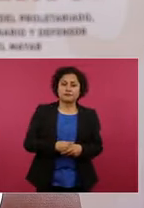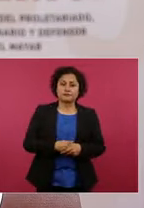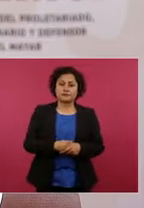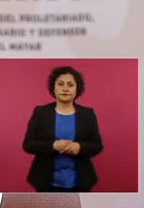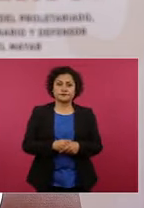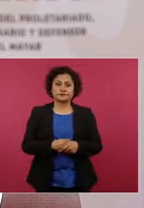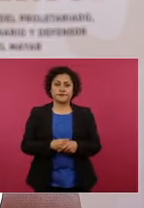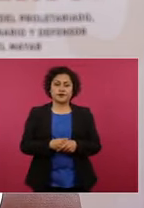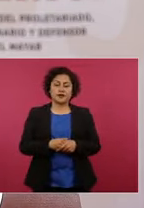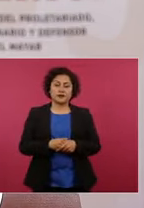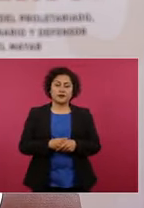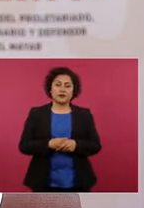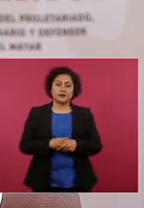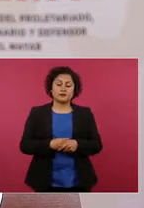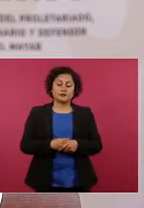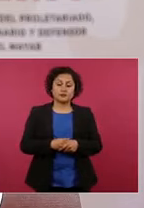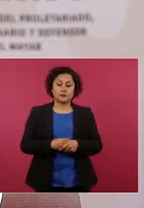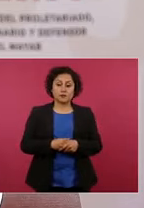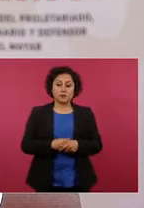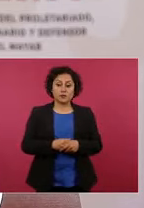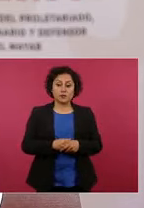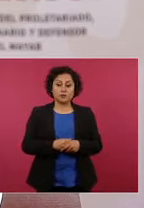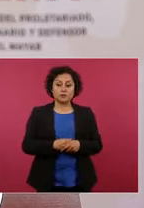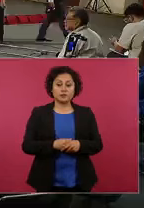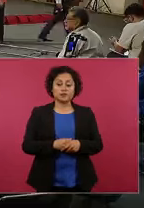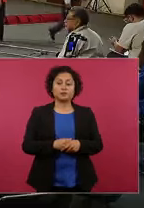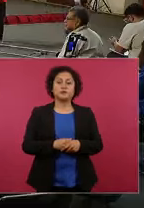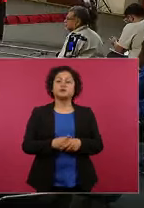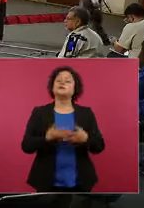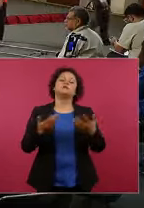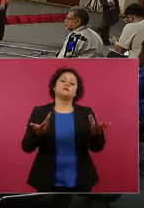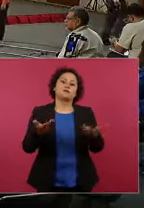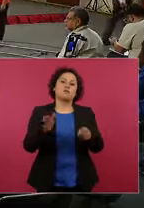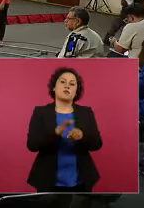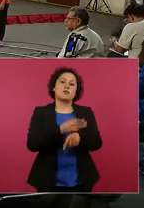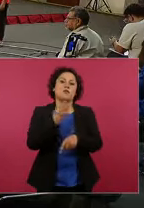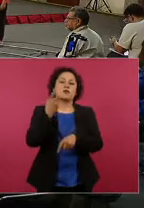futuras, y no nos podemos nosotros